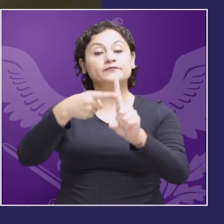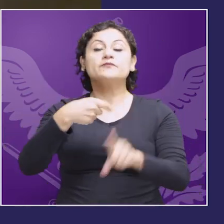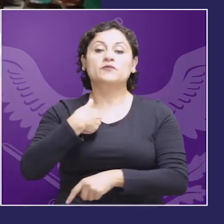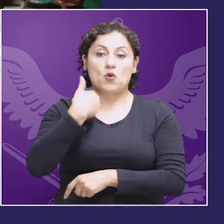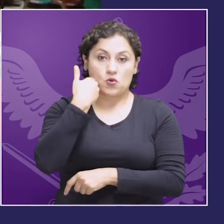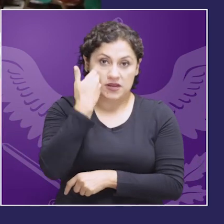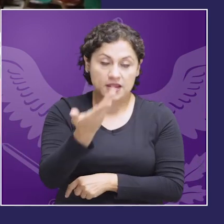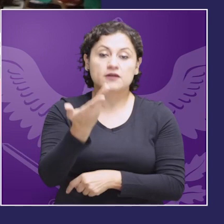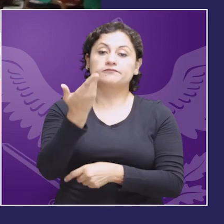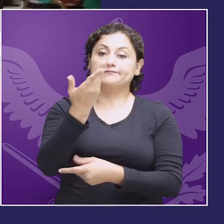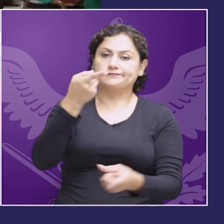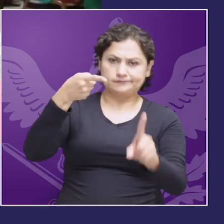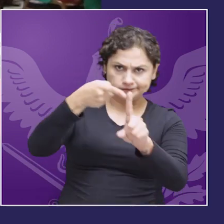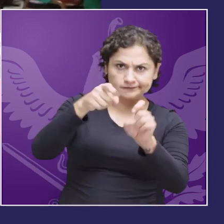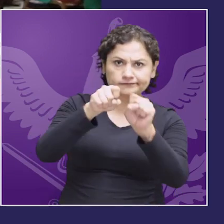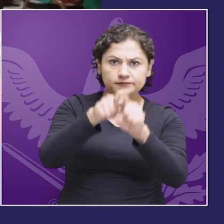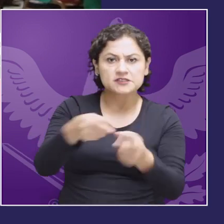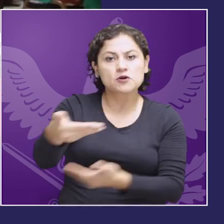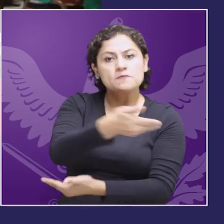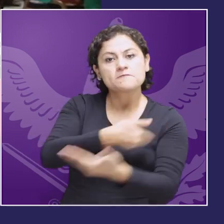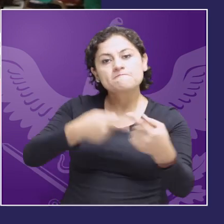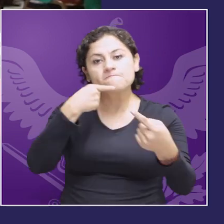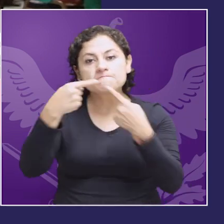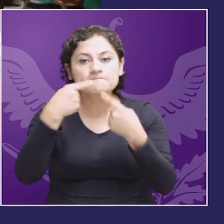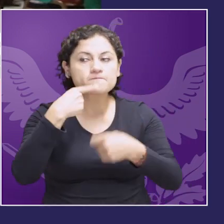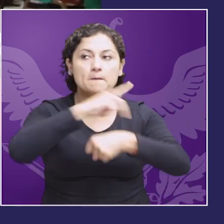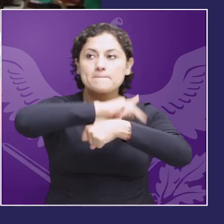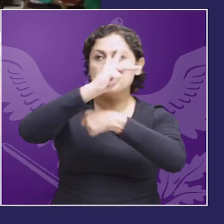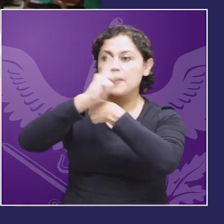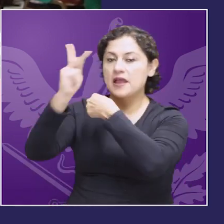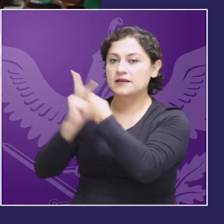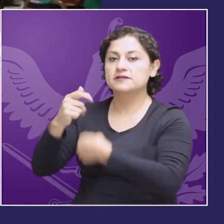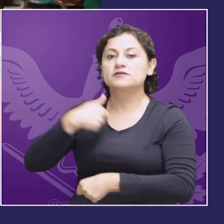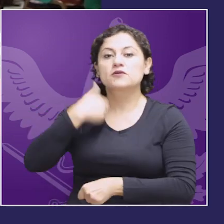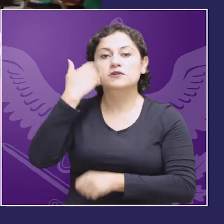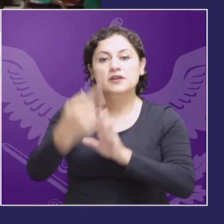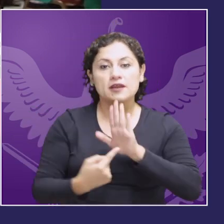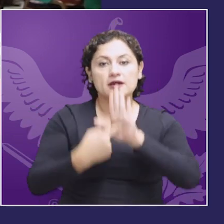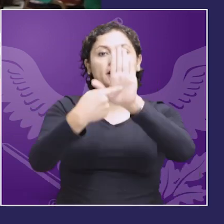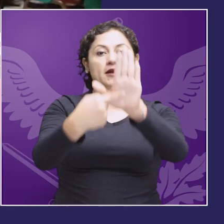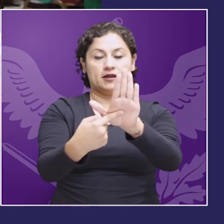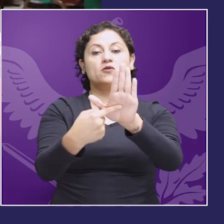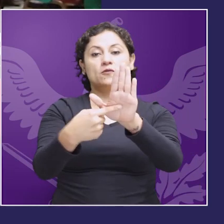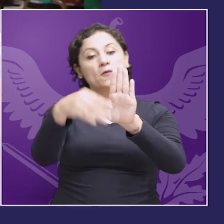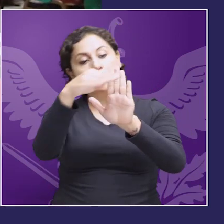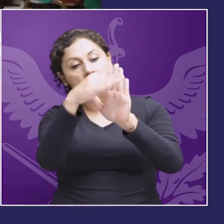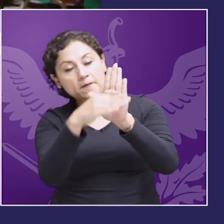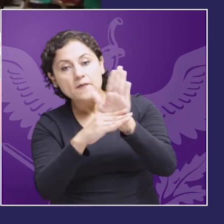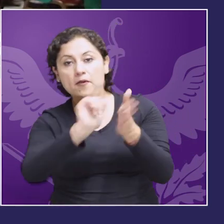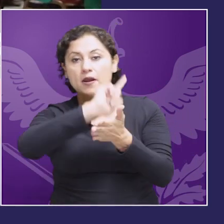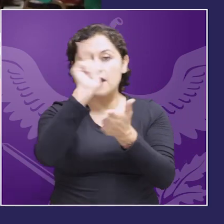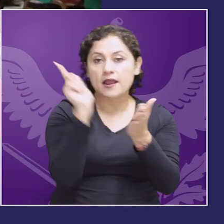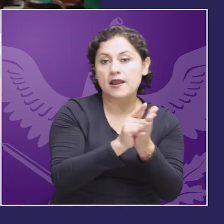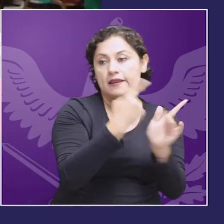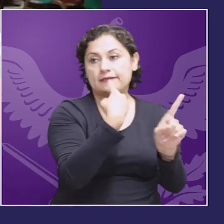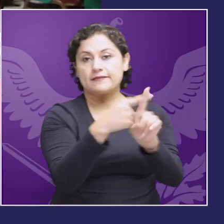para el tema de esta mesa yo quisiera, y en este ánimo de esfuerzo de diálogo regional, brindar